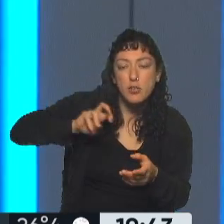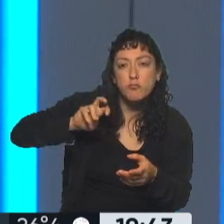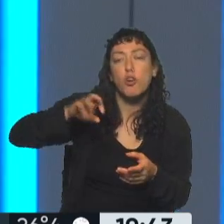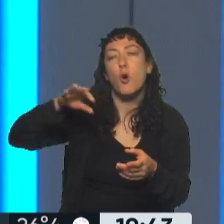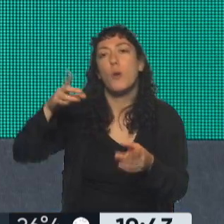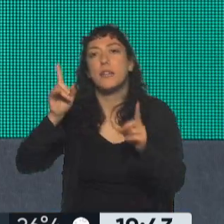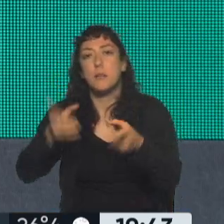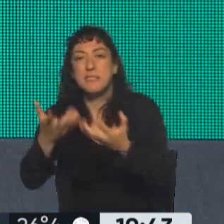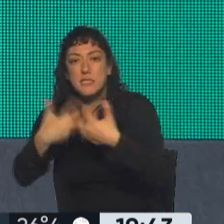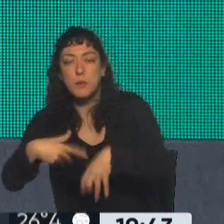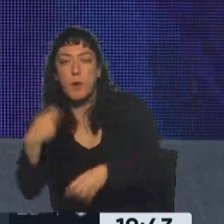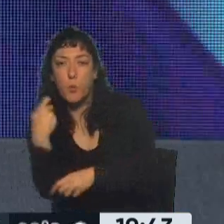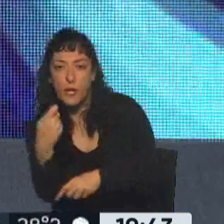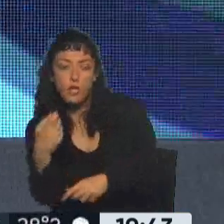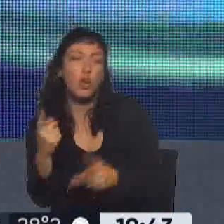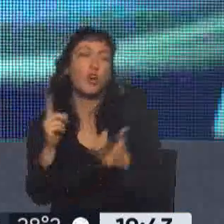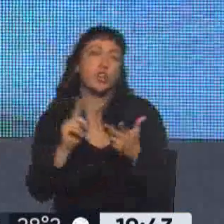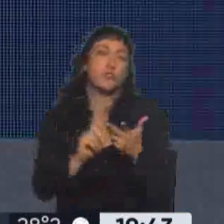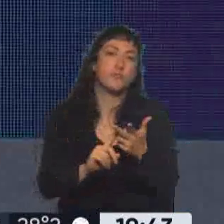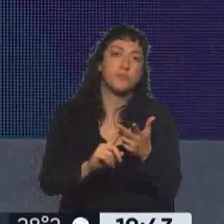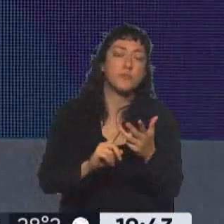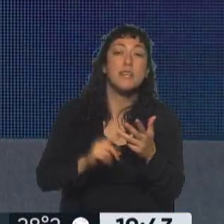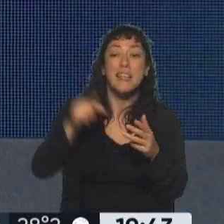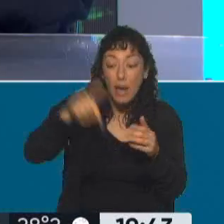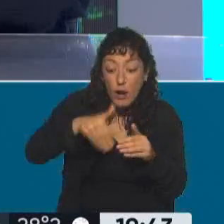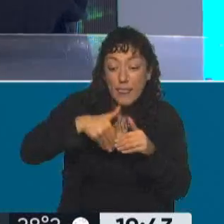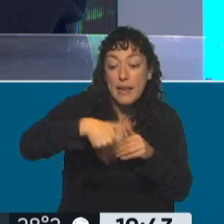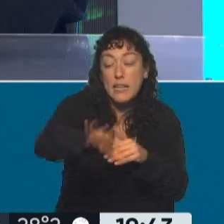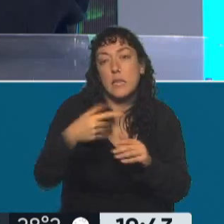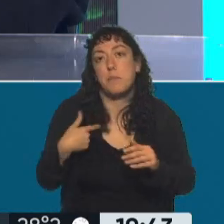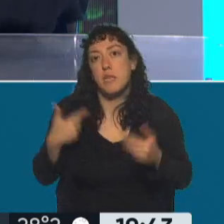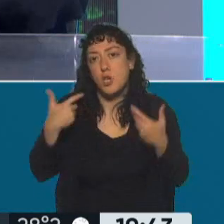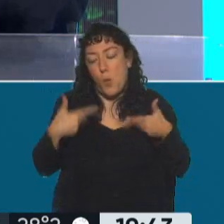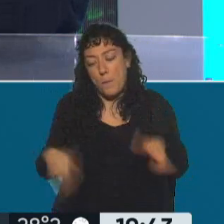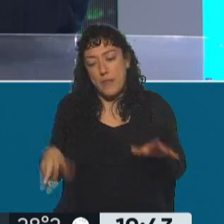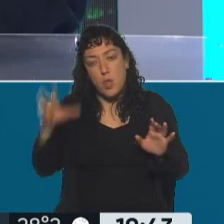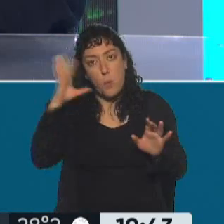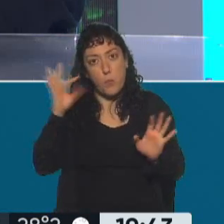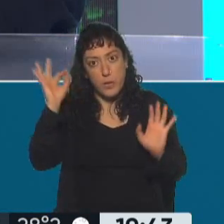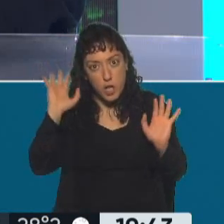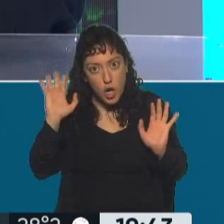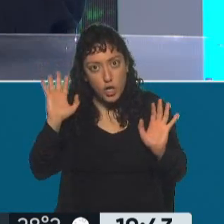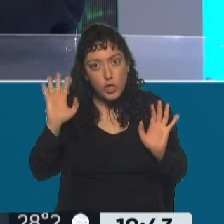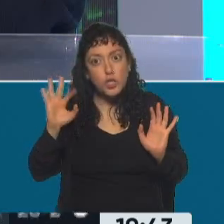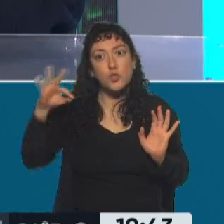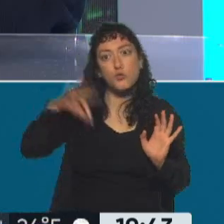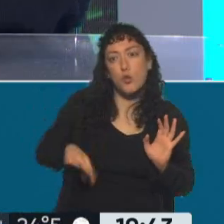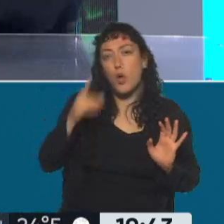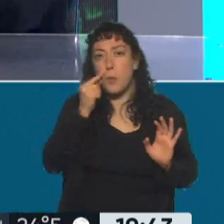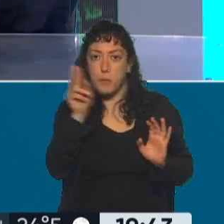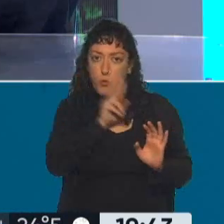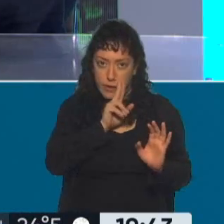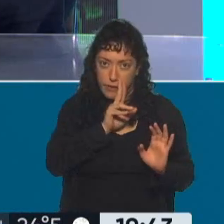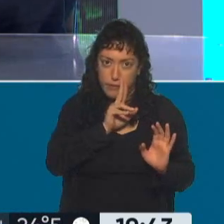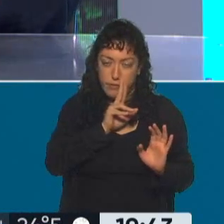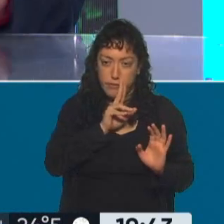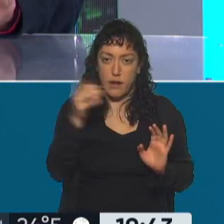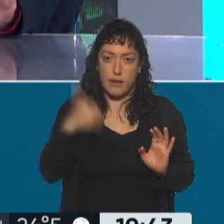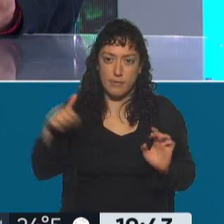malas. Ha hecho buenas porque ha preservado la Argentina de muchas de las decisiones del fondo. Por ejemplo, sí, se puso